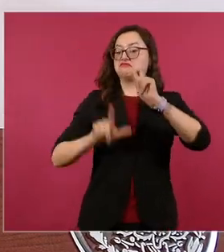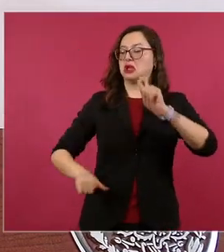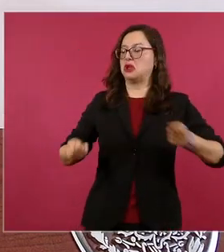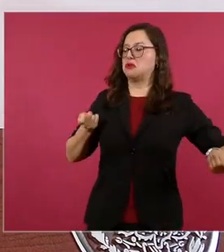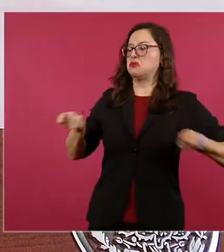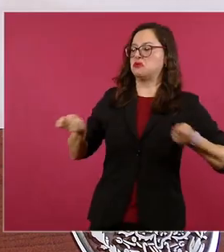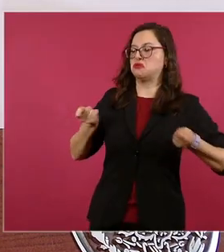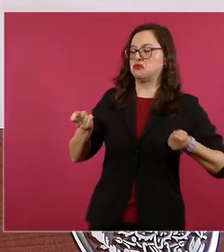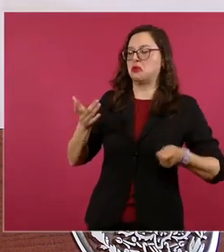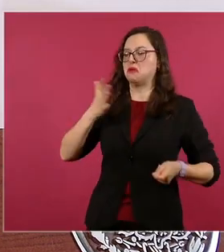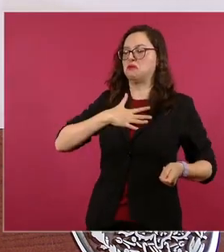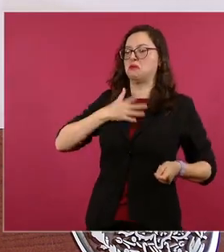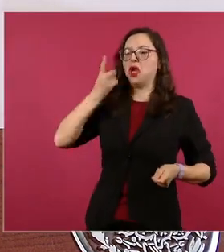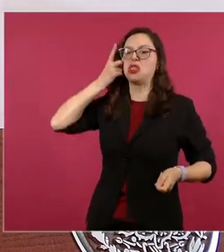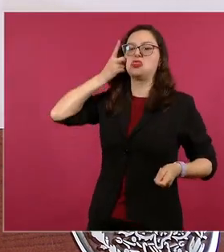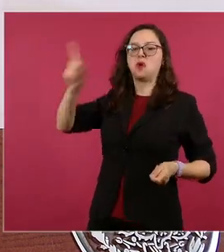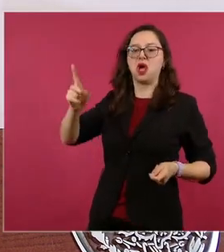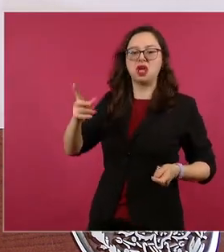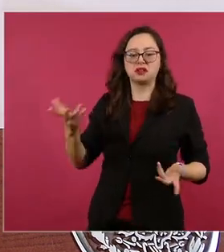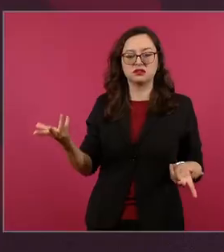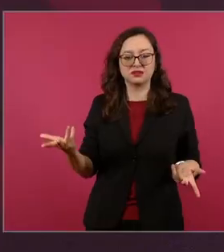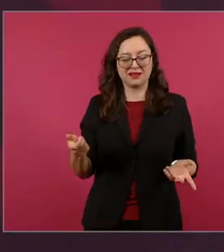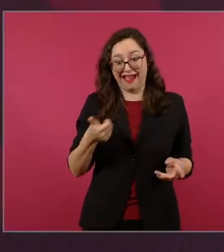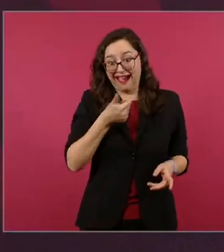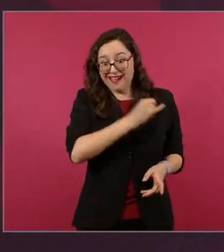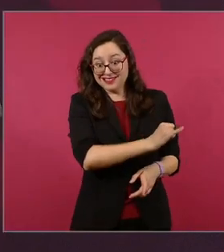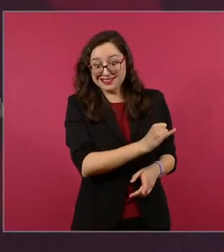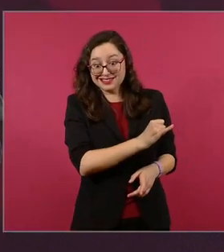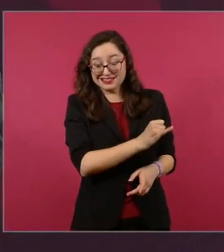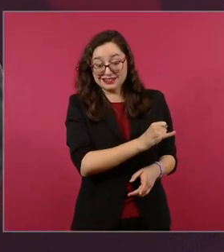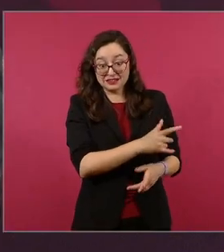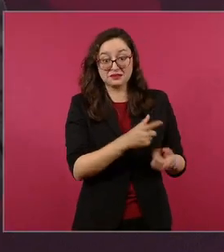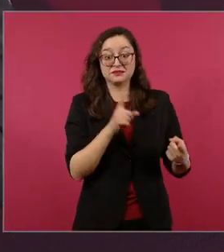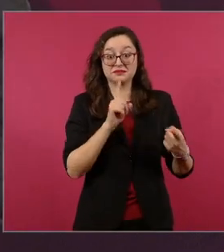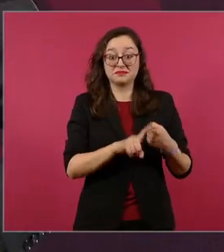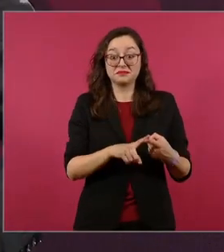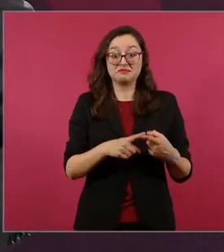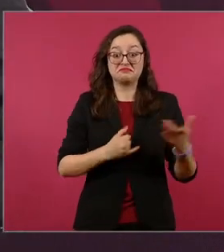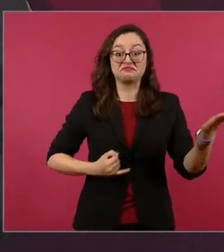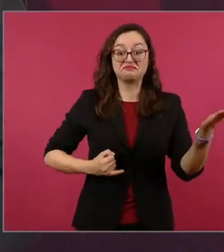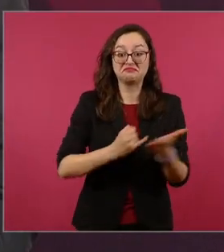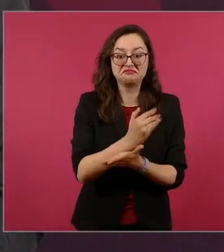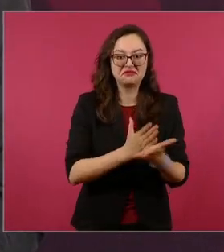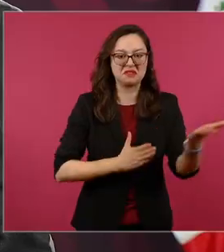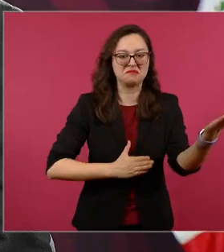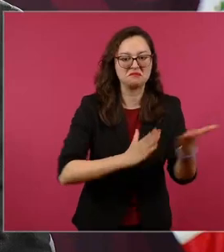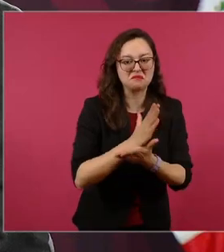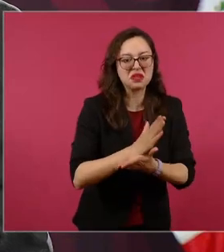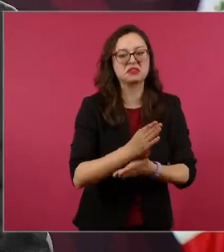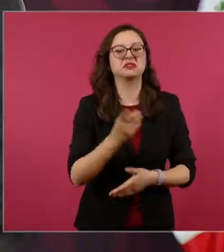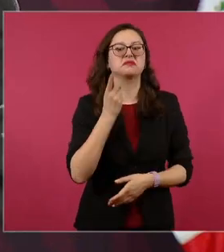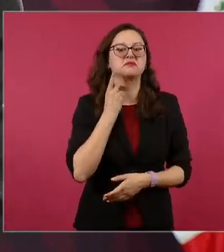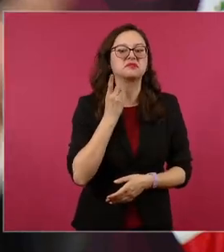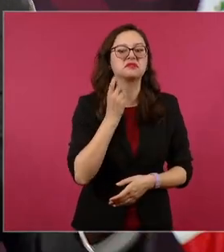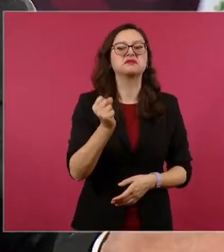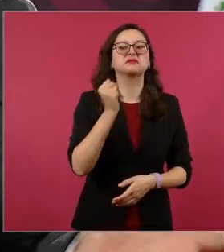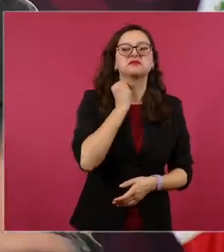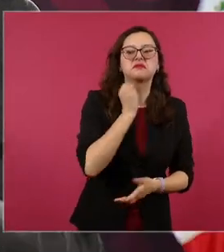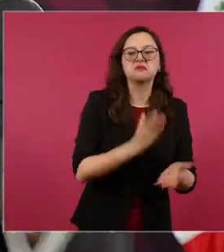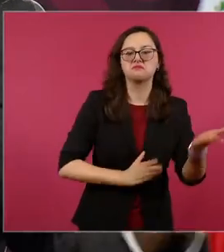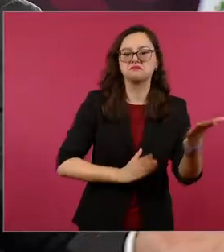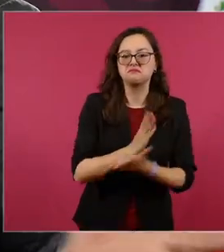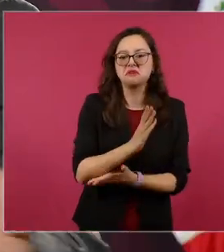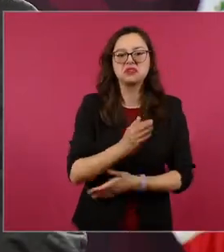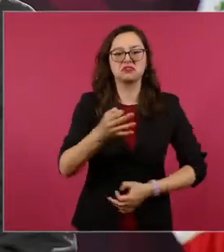legislativo, desde luego el judicial y el ejecutivo. Ellos mandaban